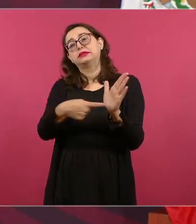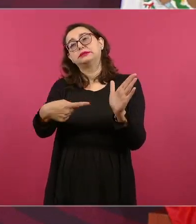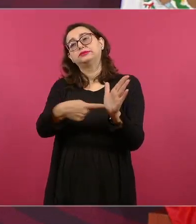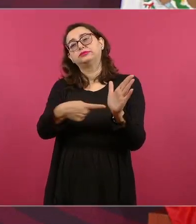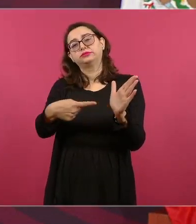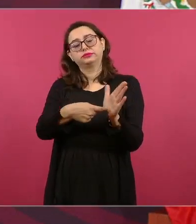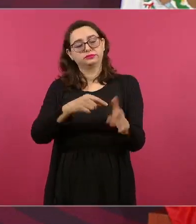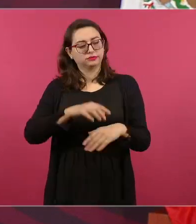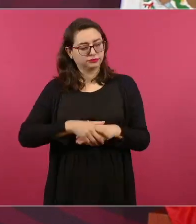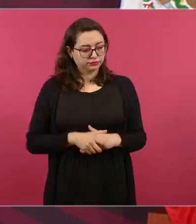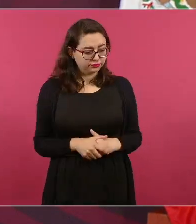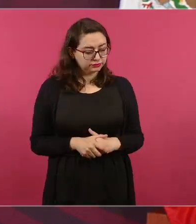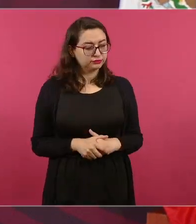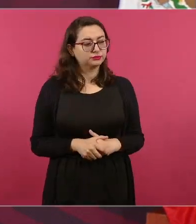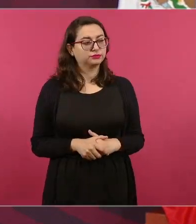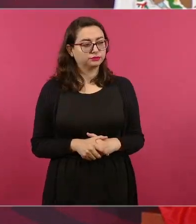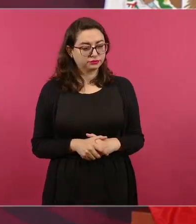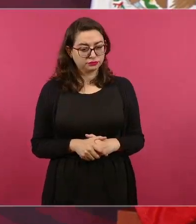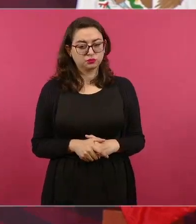los